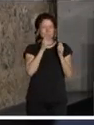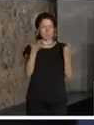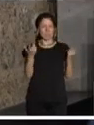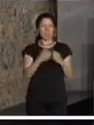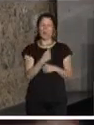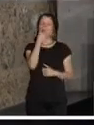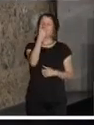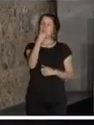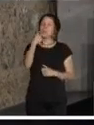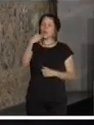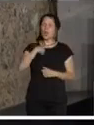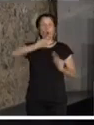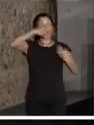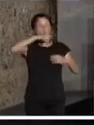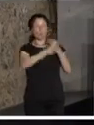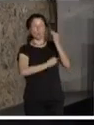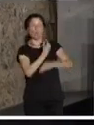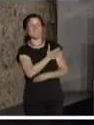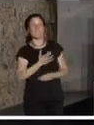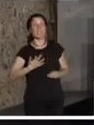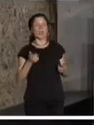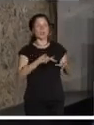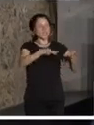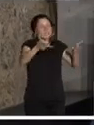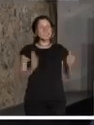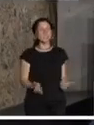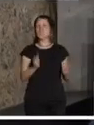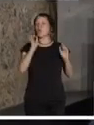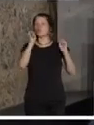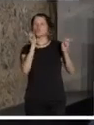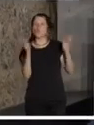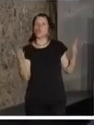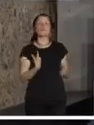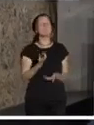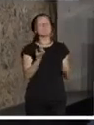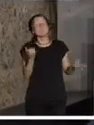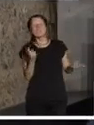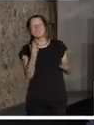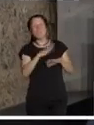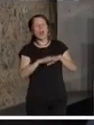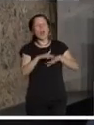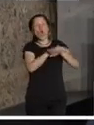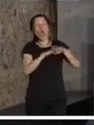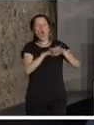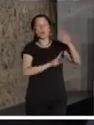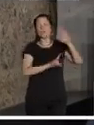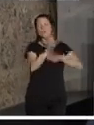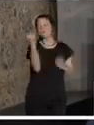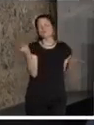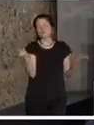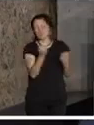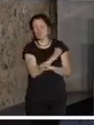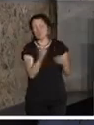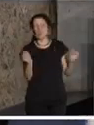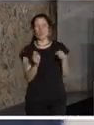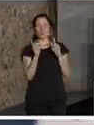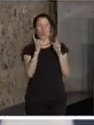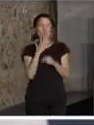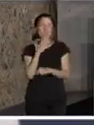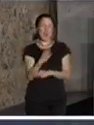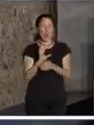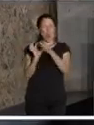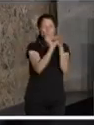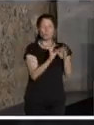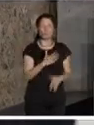hacían diciéndonos que lo único que queríamos eran sillones que no daban los números para que hubiese Un gobierno progresista solo Gracias